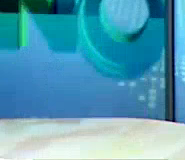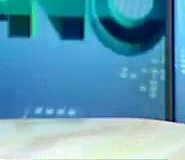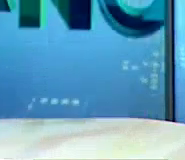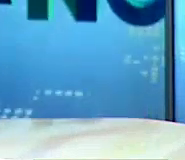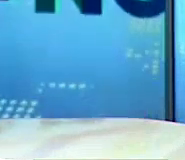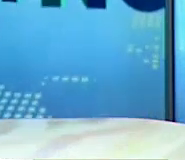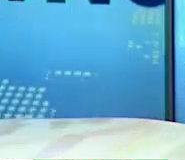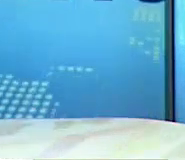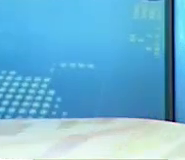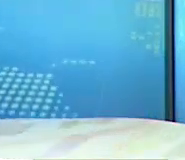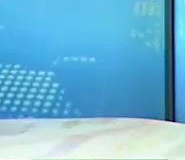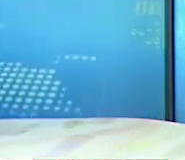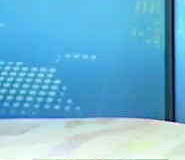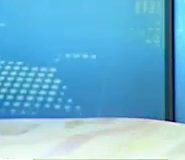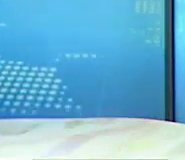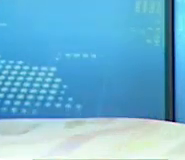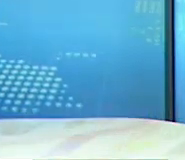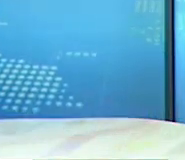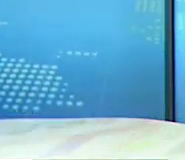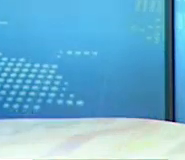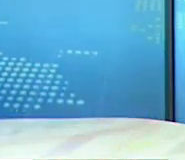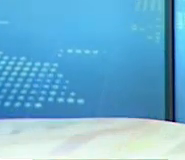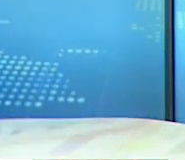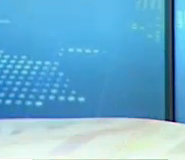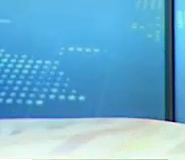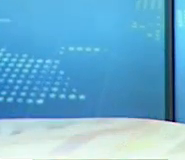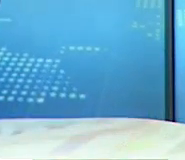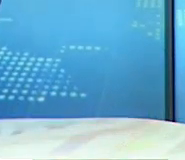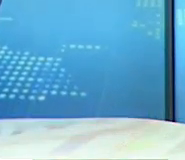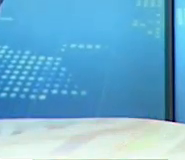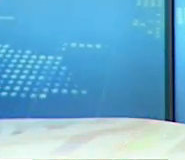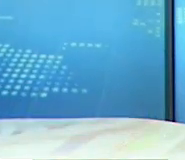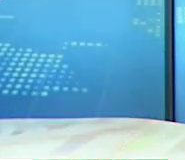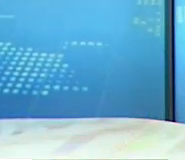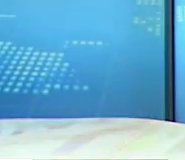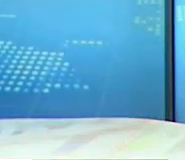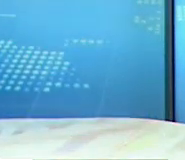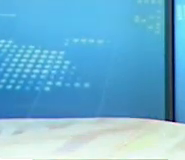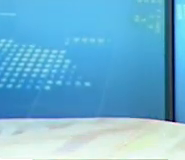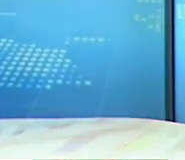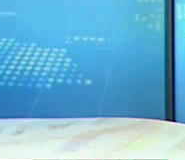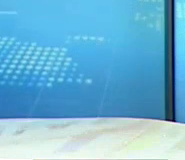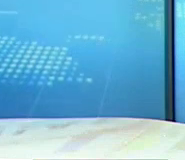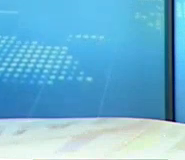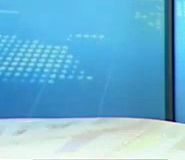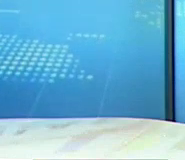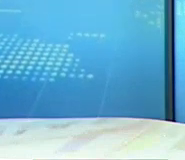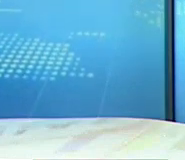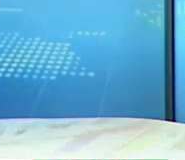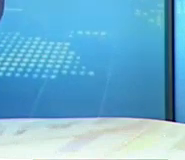Los sospechosos tenían en su poder varias evidencias que lógicamente